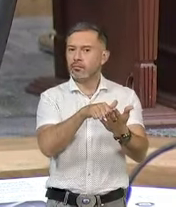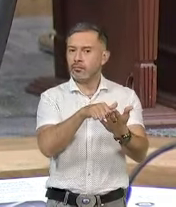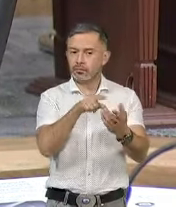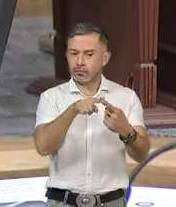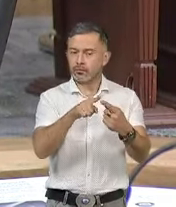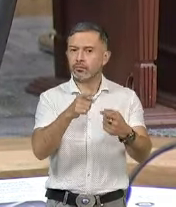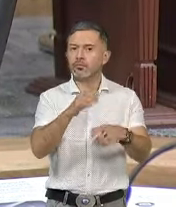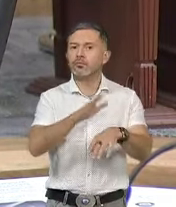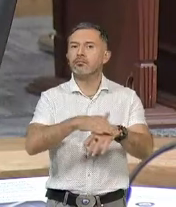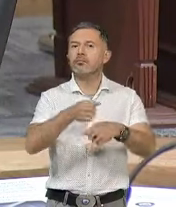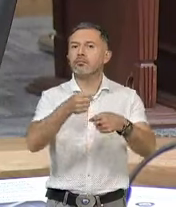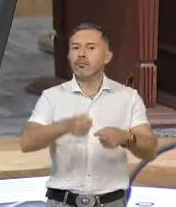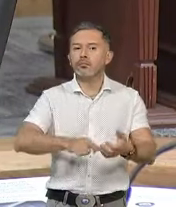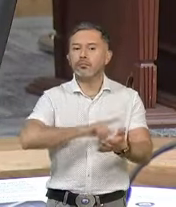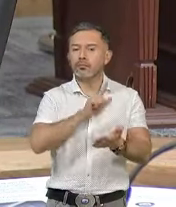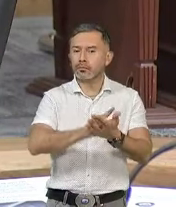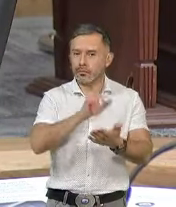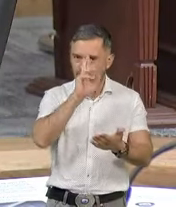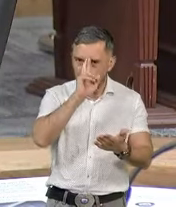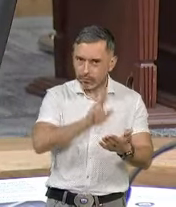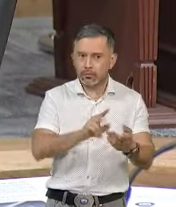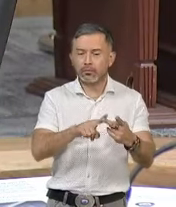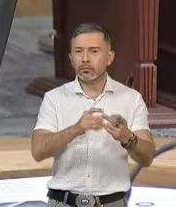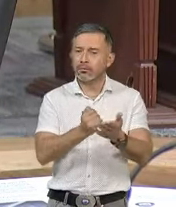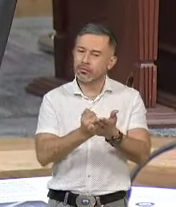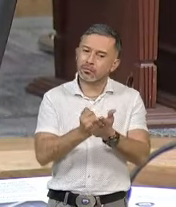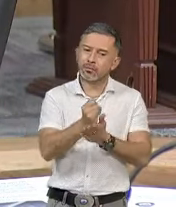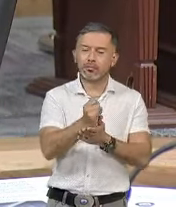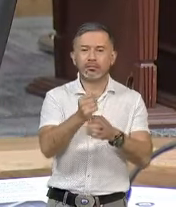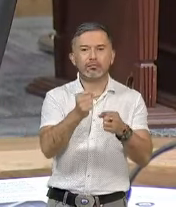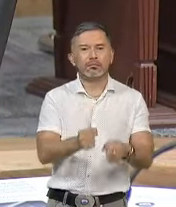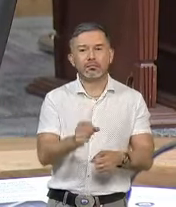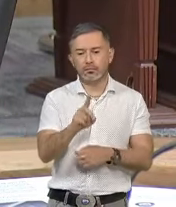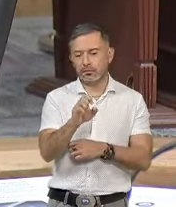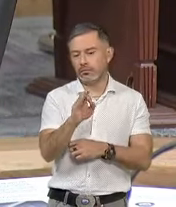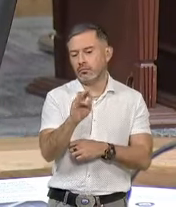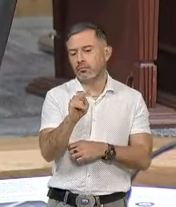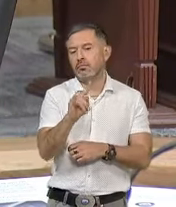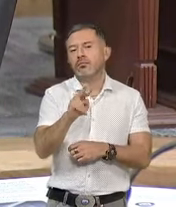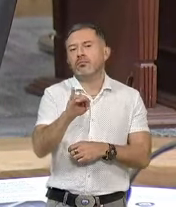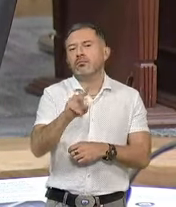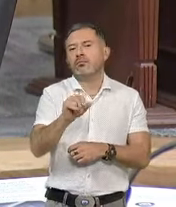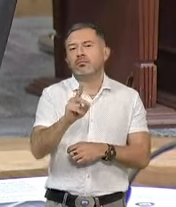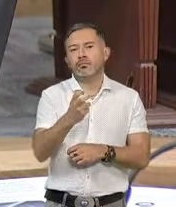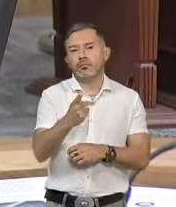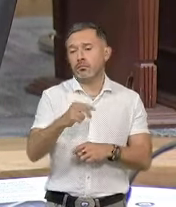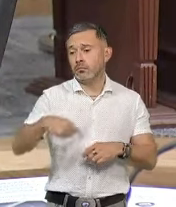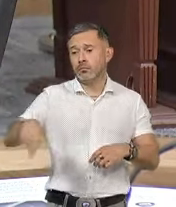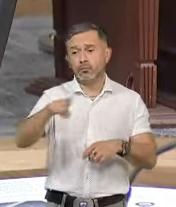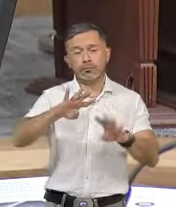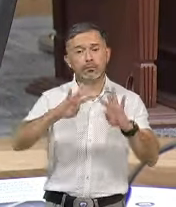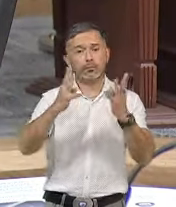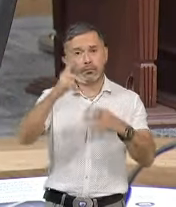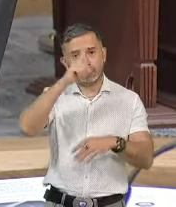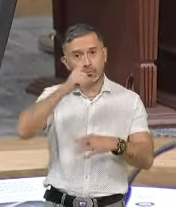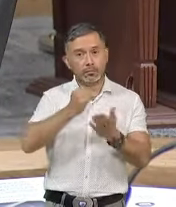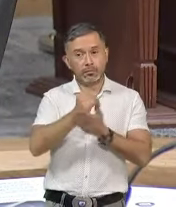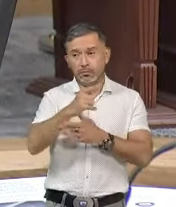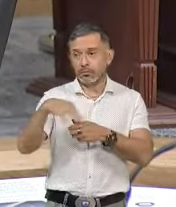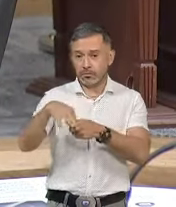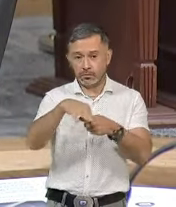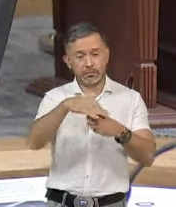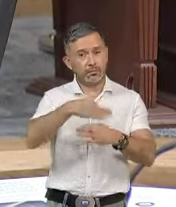el de seguridad jurídica el de definitividad que era una decisión que había tomado este consejo general por unanimidad de